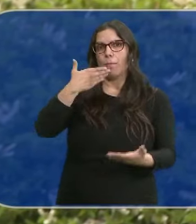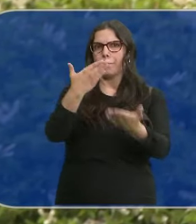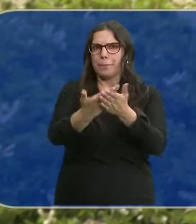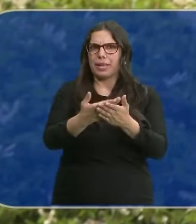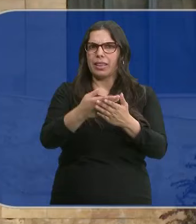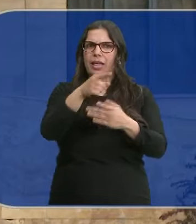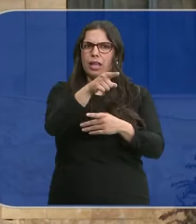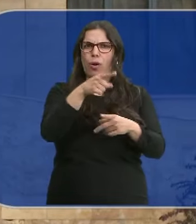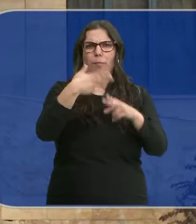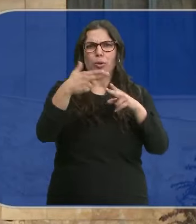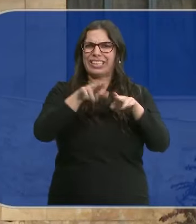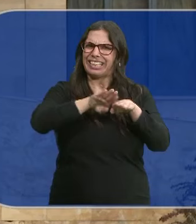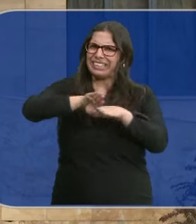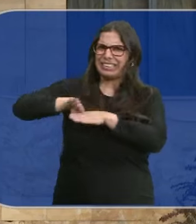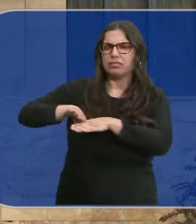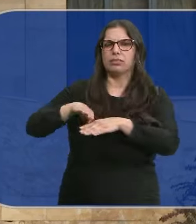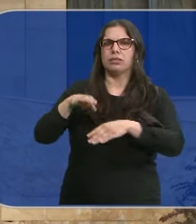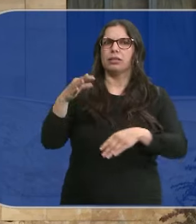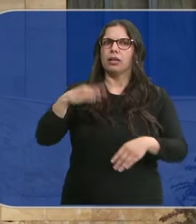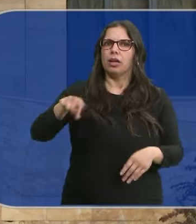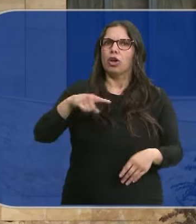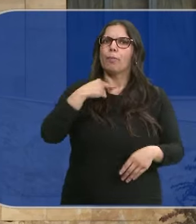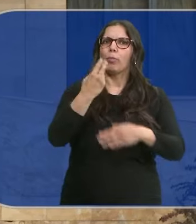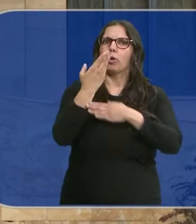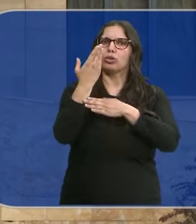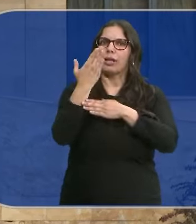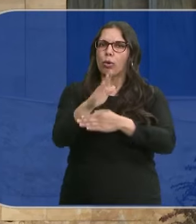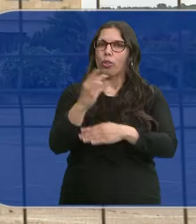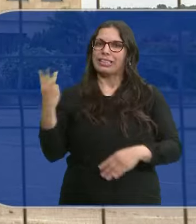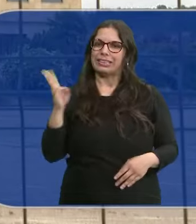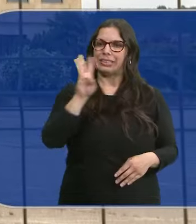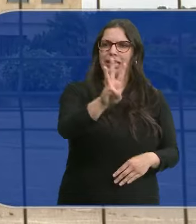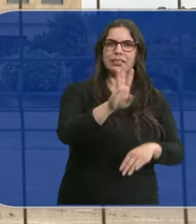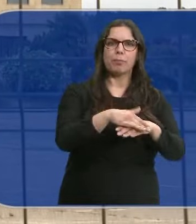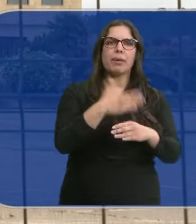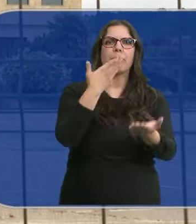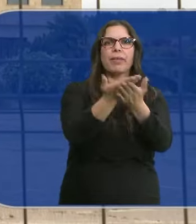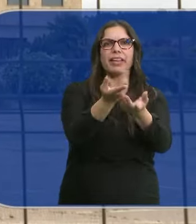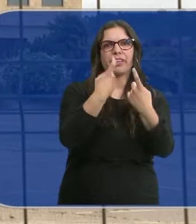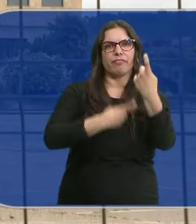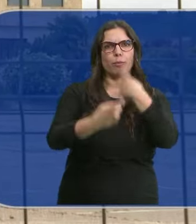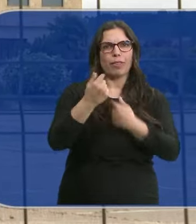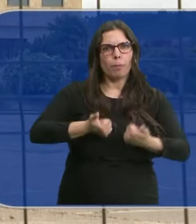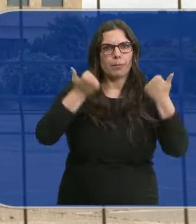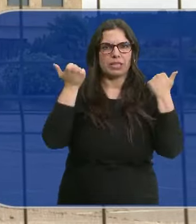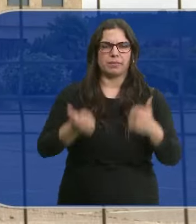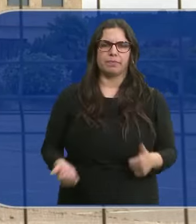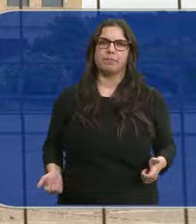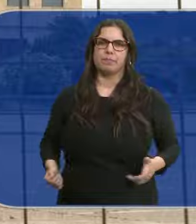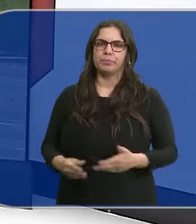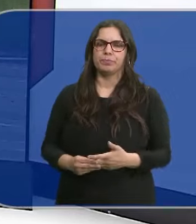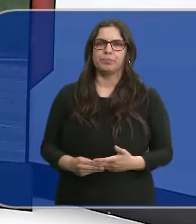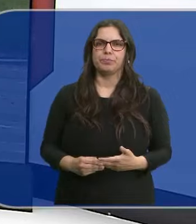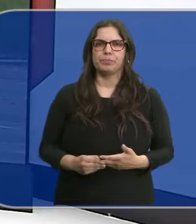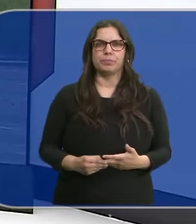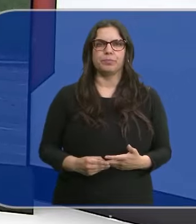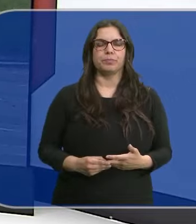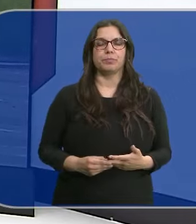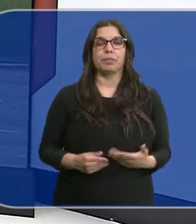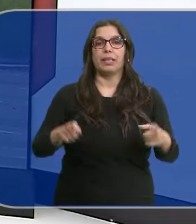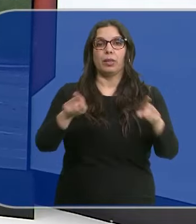no adquiera tintes políticos, designarán 3 portavoces para pedir más información a las instituciones.